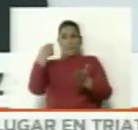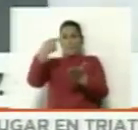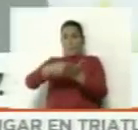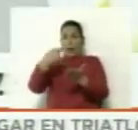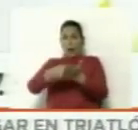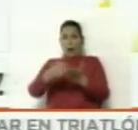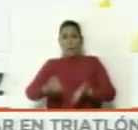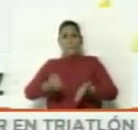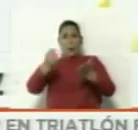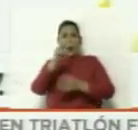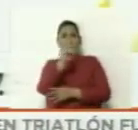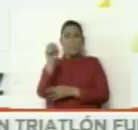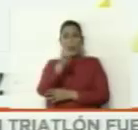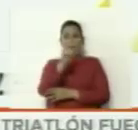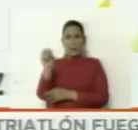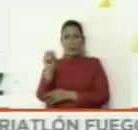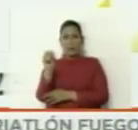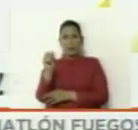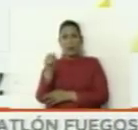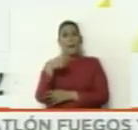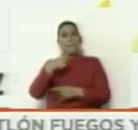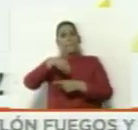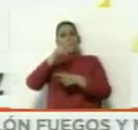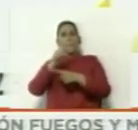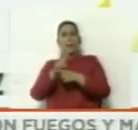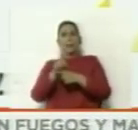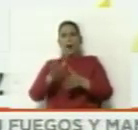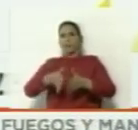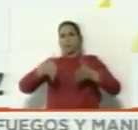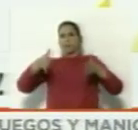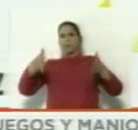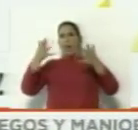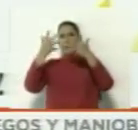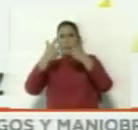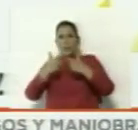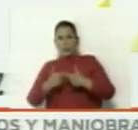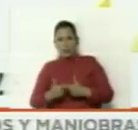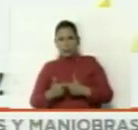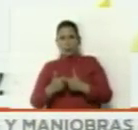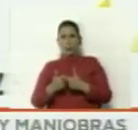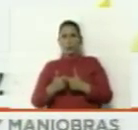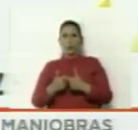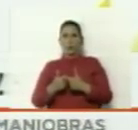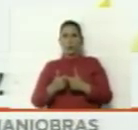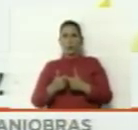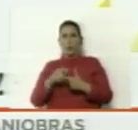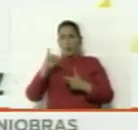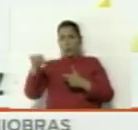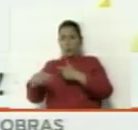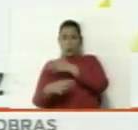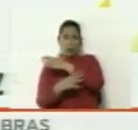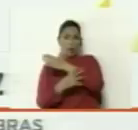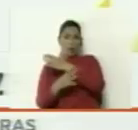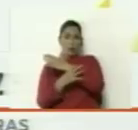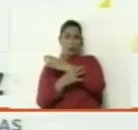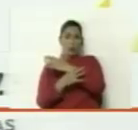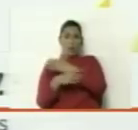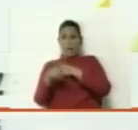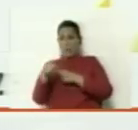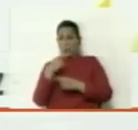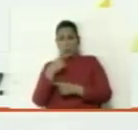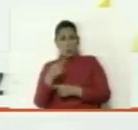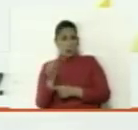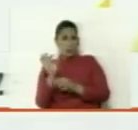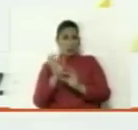bonos 2020 constituye el primer megaguiso de la administración Guaidó. Esto no lo dice la tabla, ni